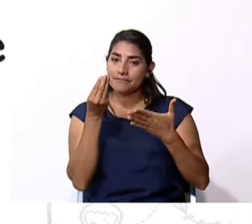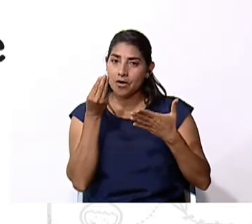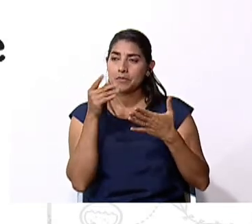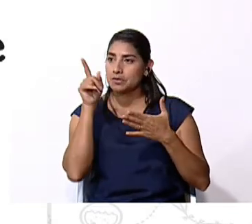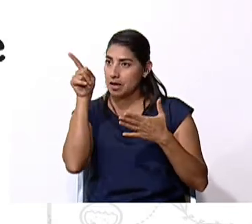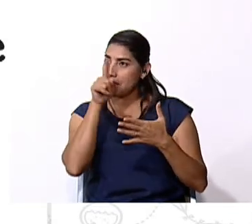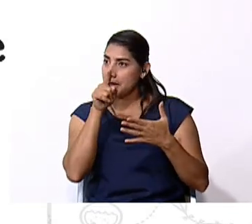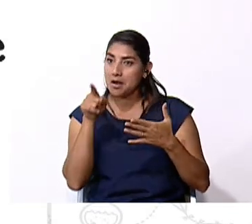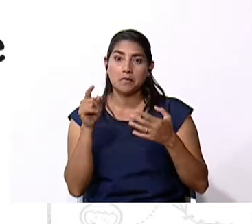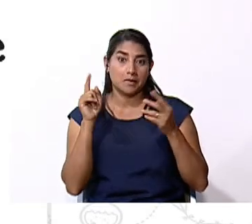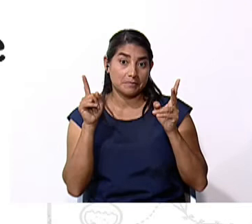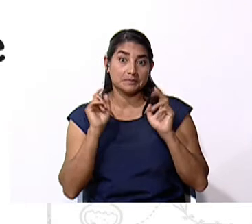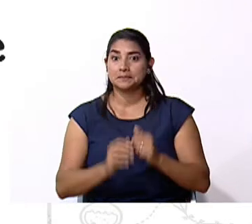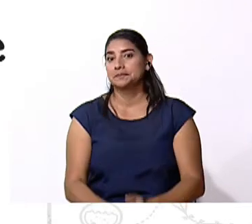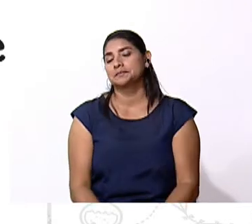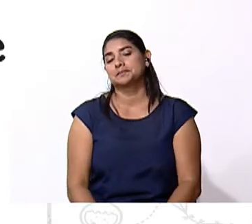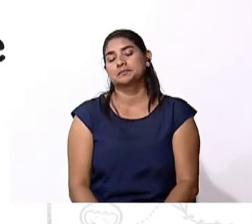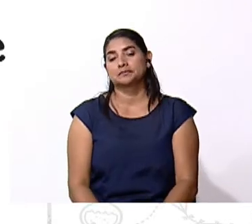partir de ellas.